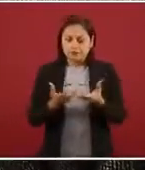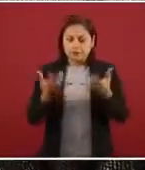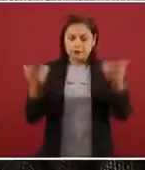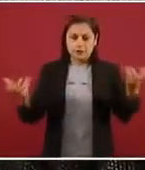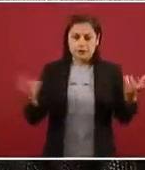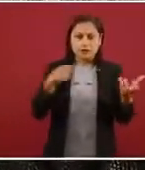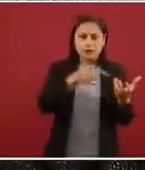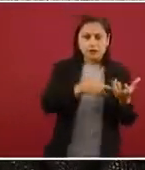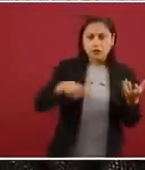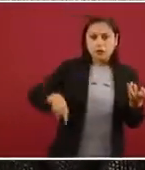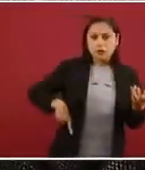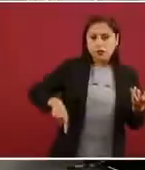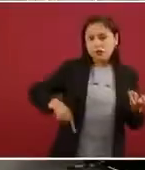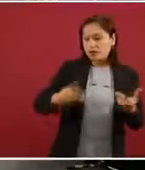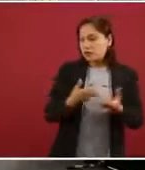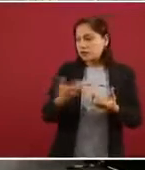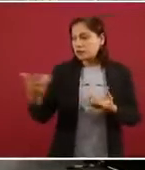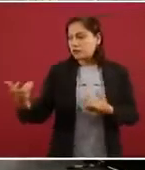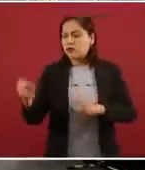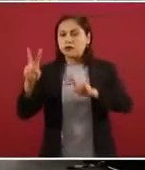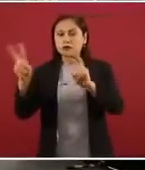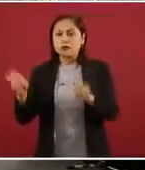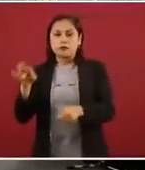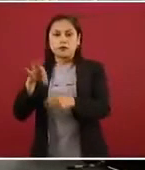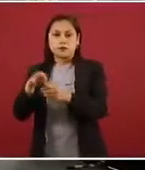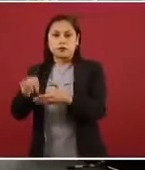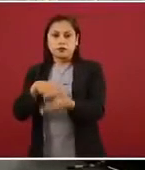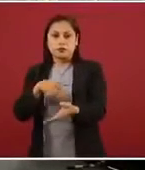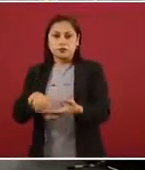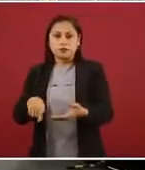También, ayer también volví a hablar de lo mismo,